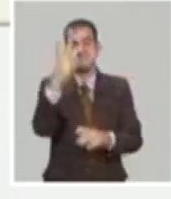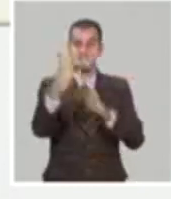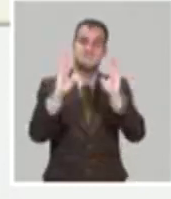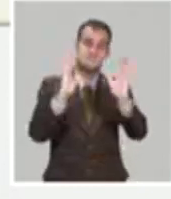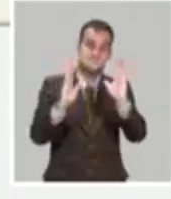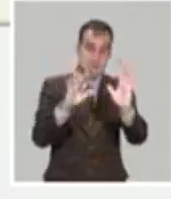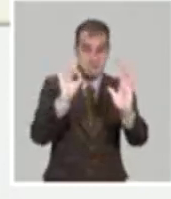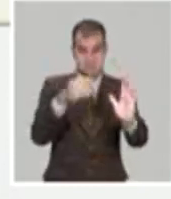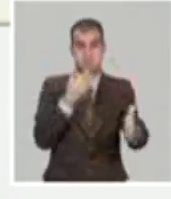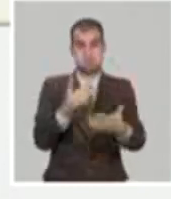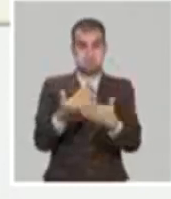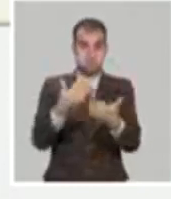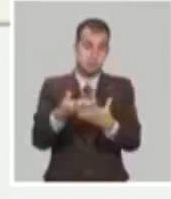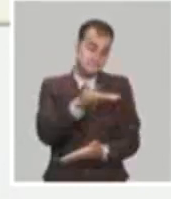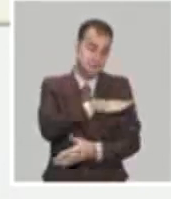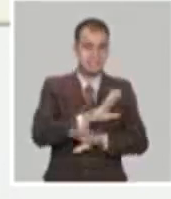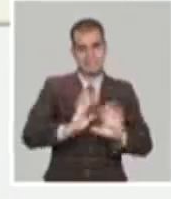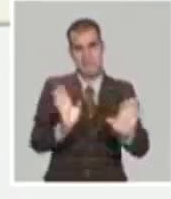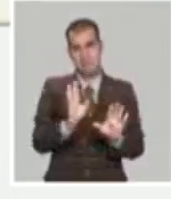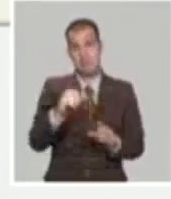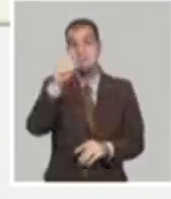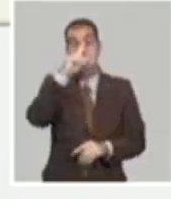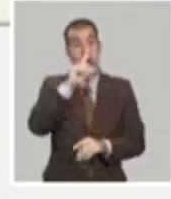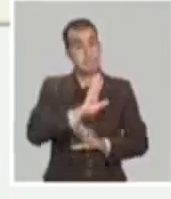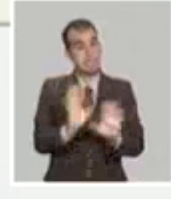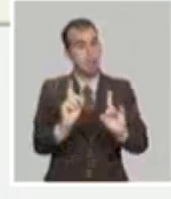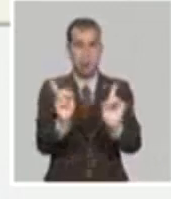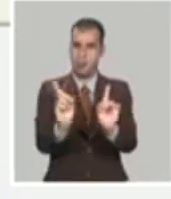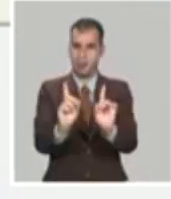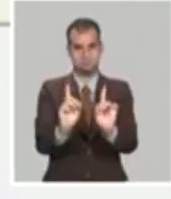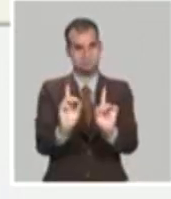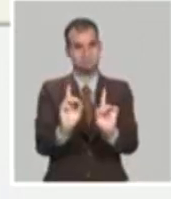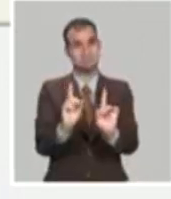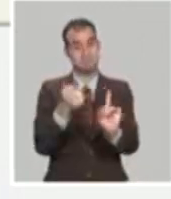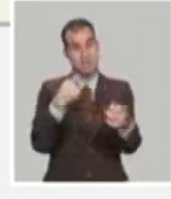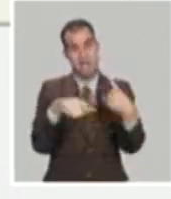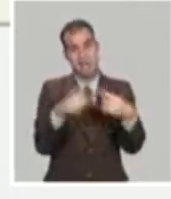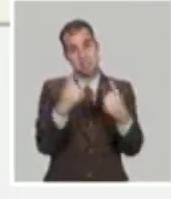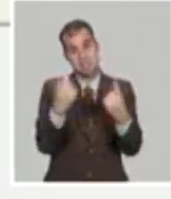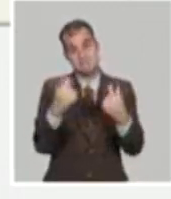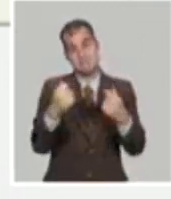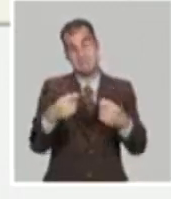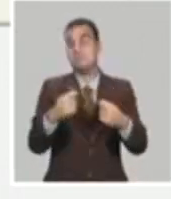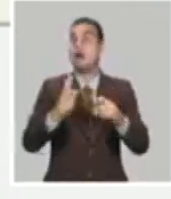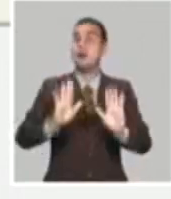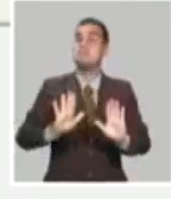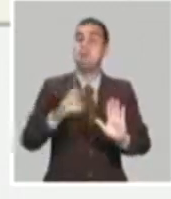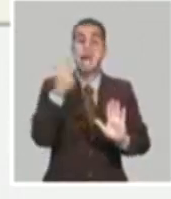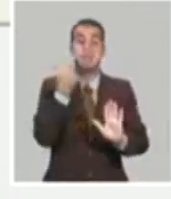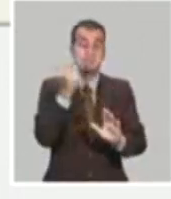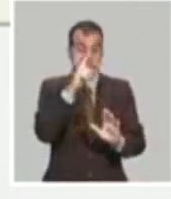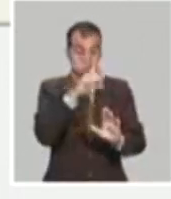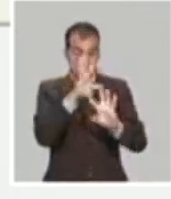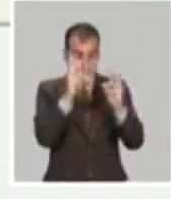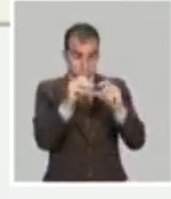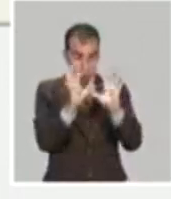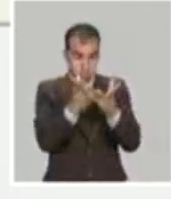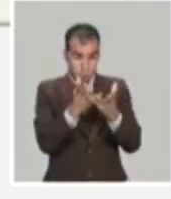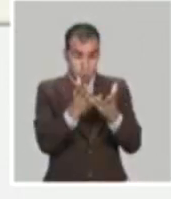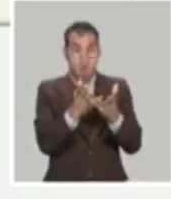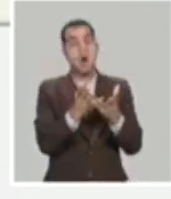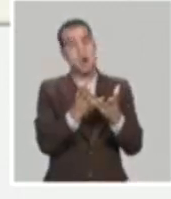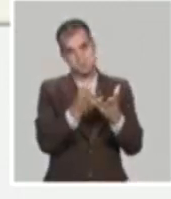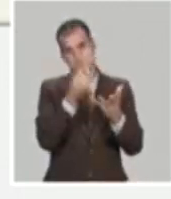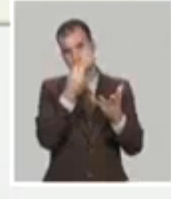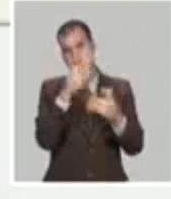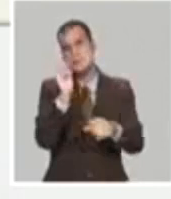ensayo clínico de Soberana. Que hay que terminarlo. Y hay que esperar terminarlo porque ahí están también los resultados. Claro. No se puede violentar la ciencia tampoco ahí. Y